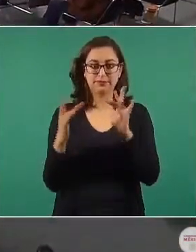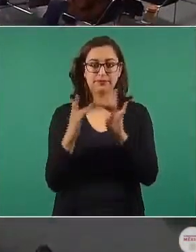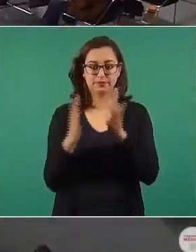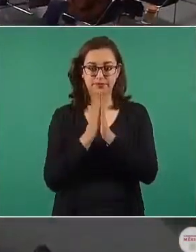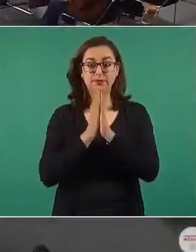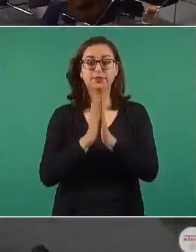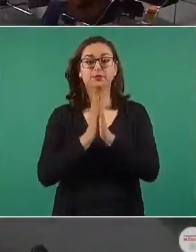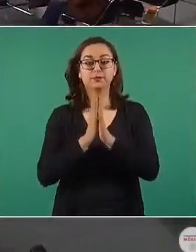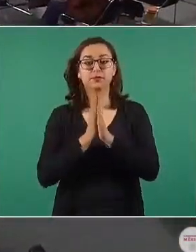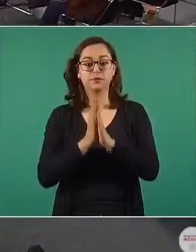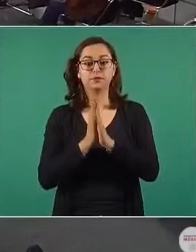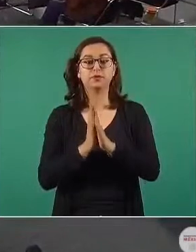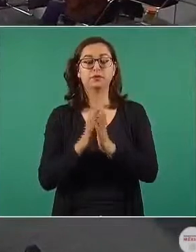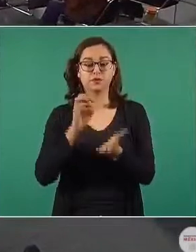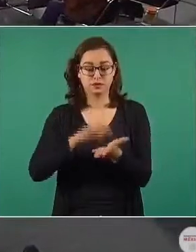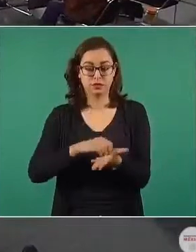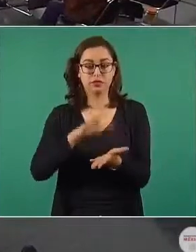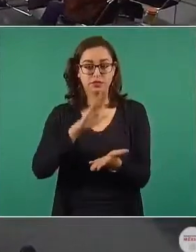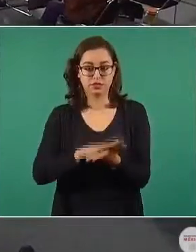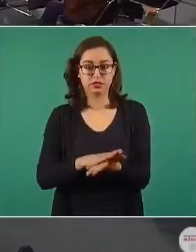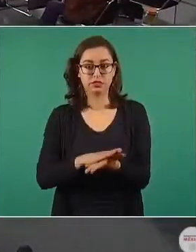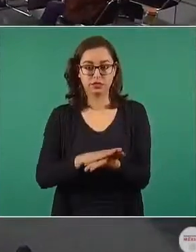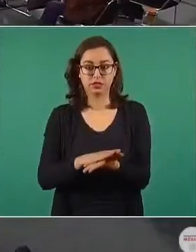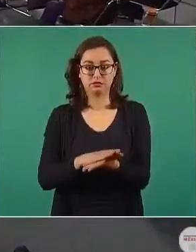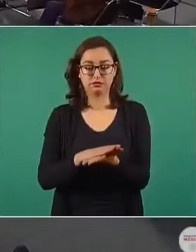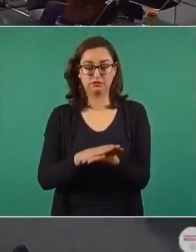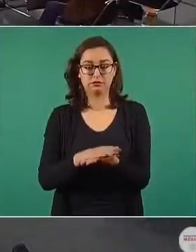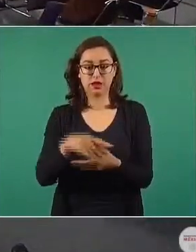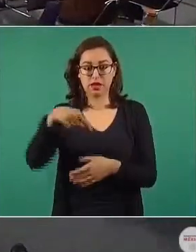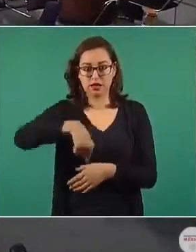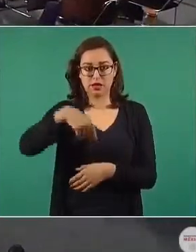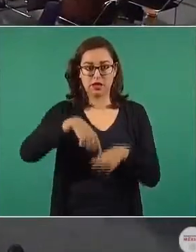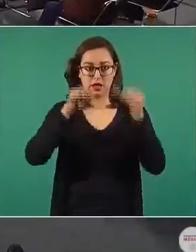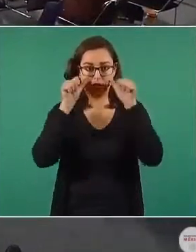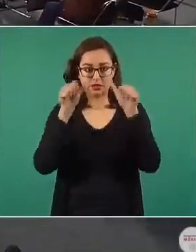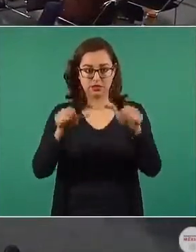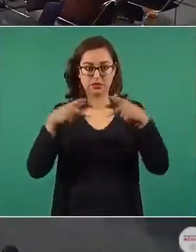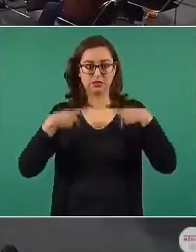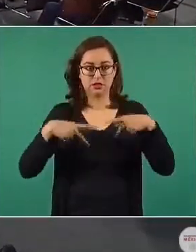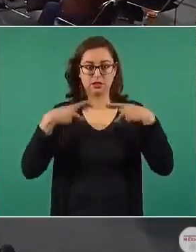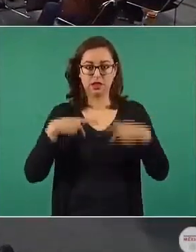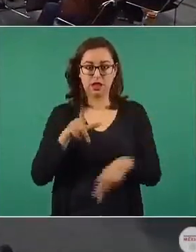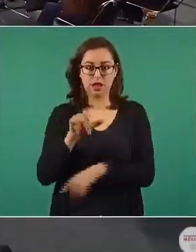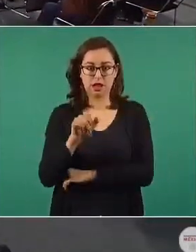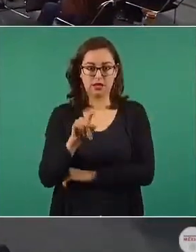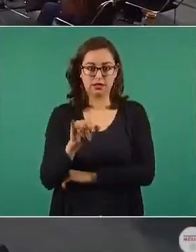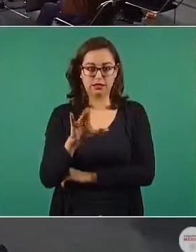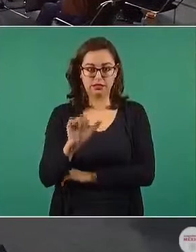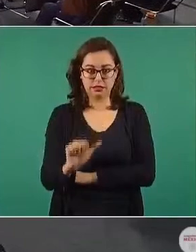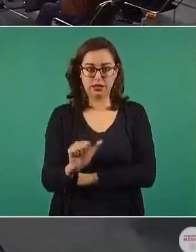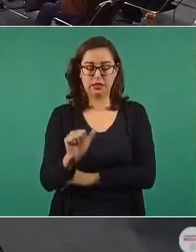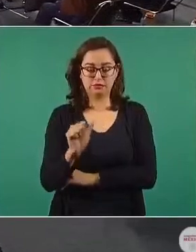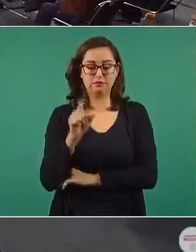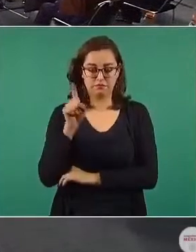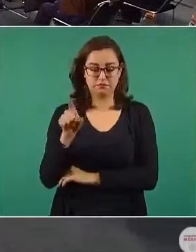busquen la manera, la de Atención Ciudadana, y ella la va a ayudar.